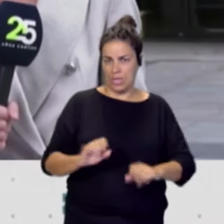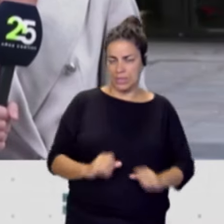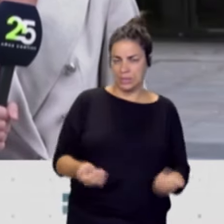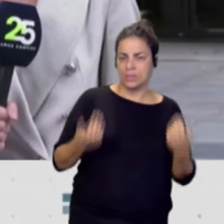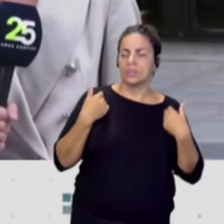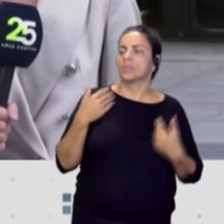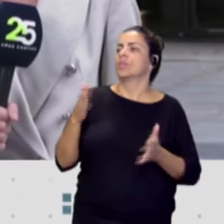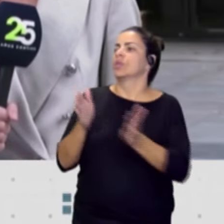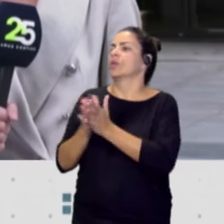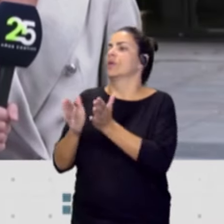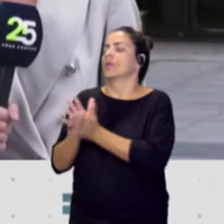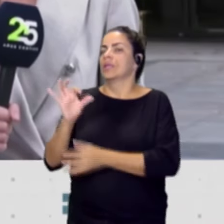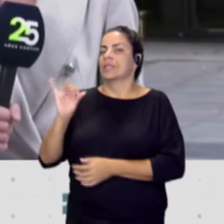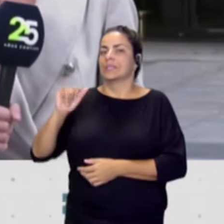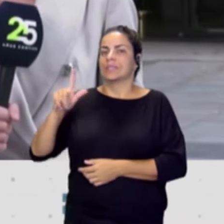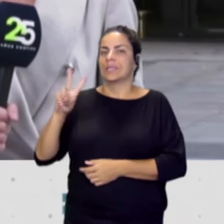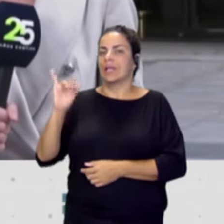cerrada?